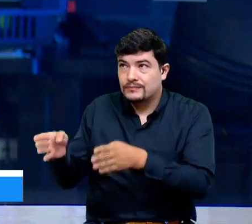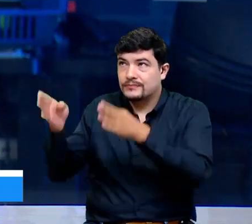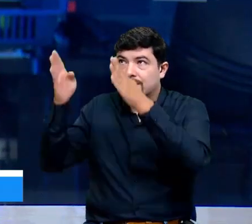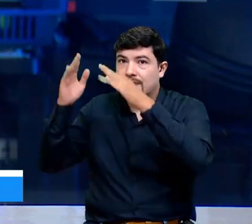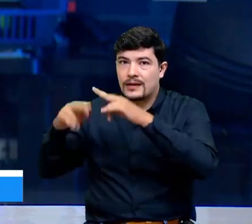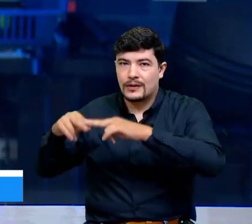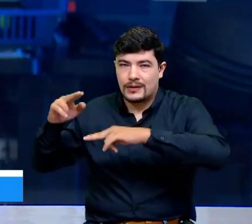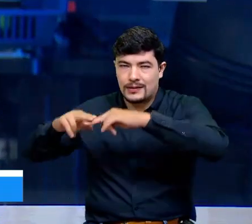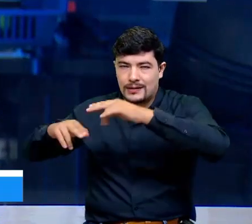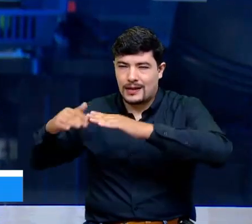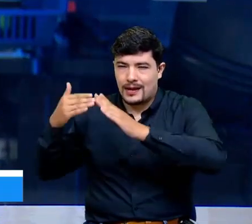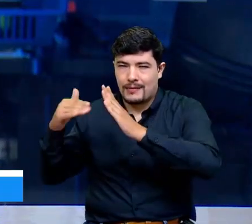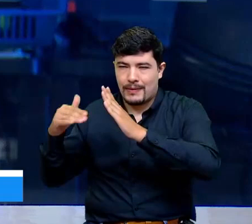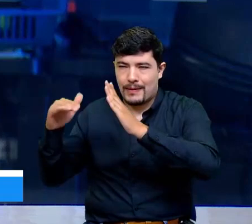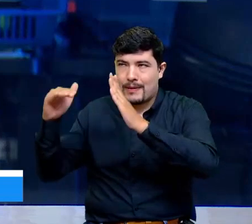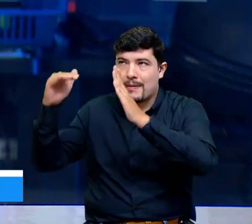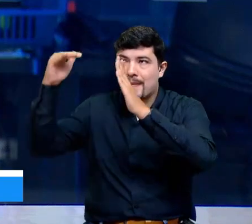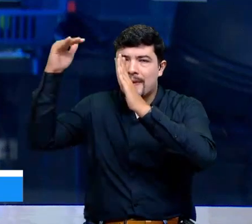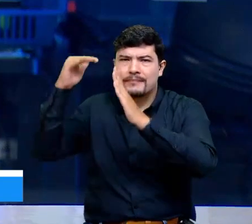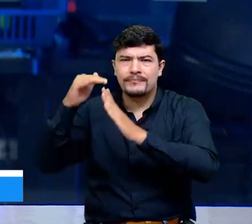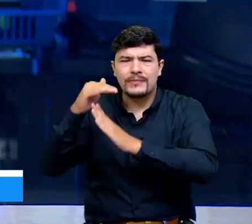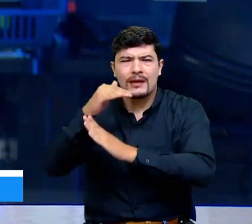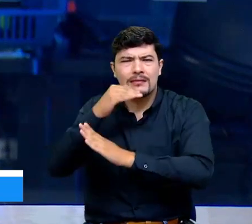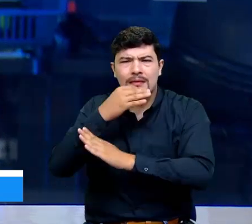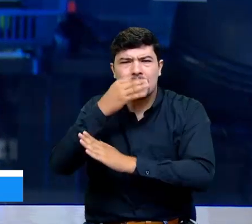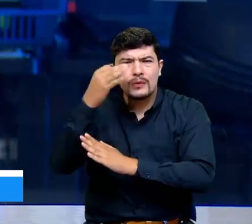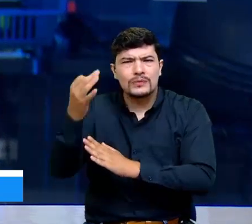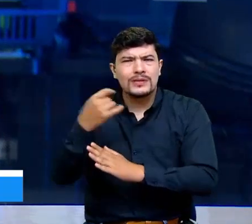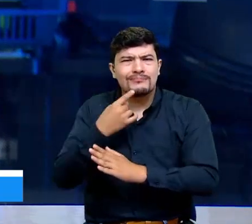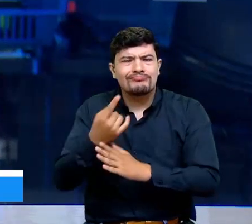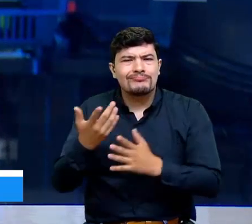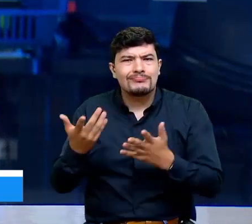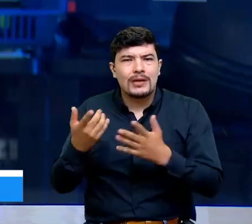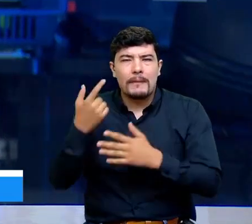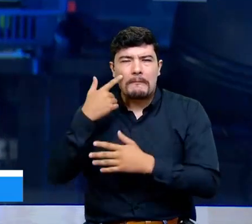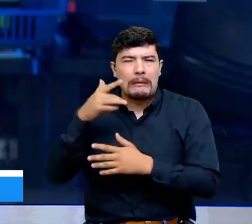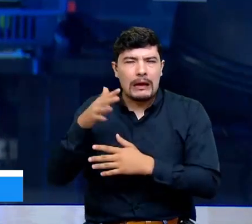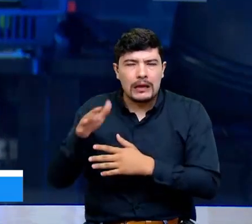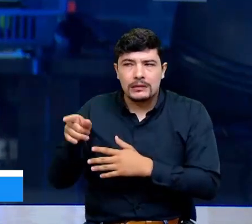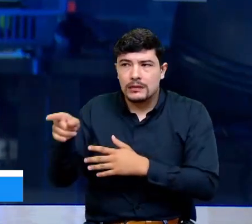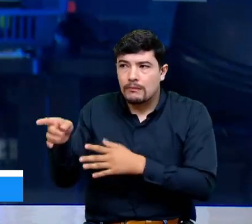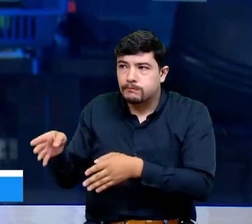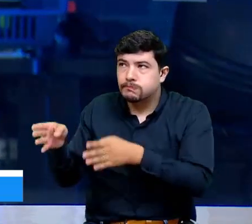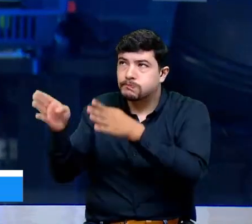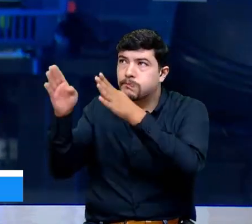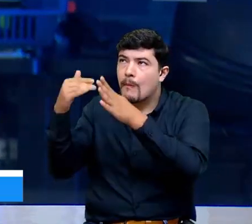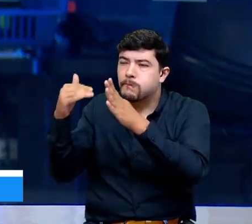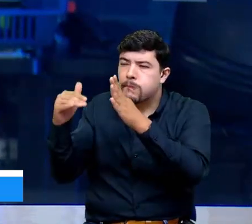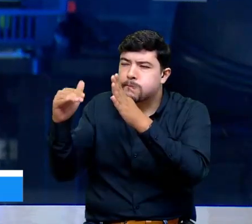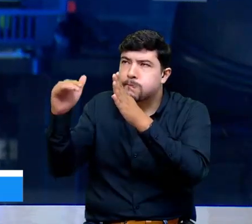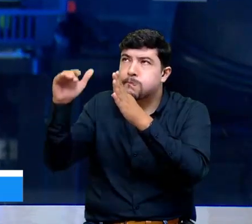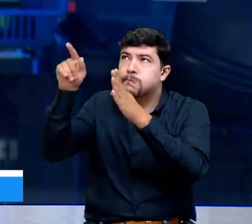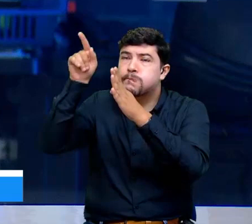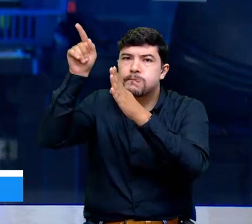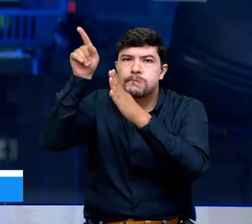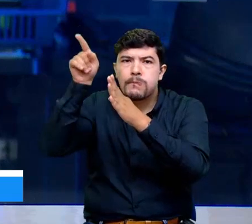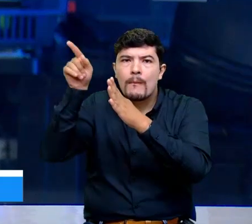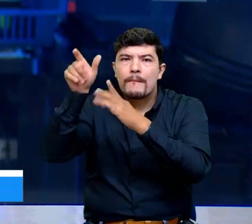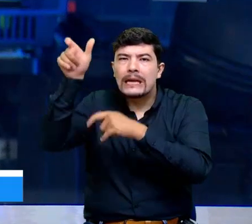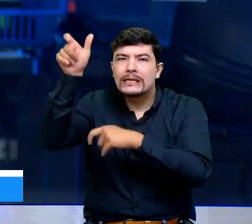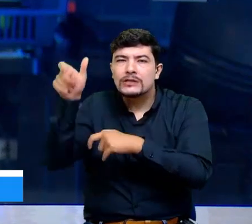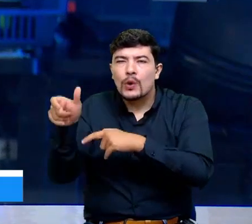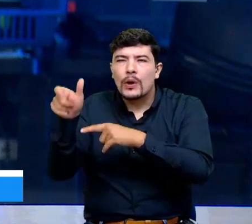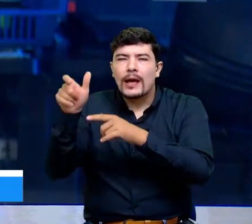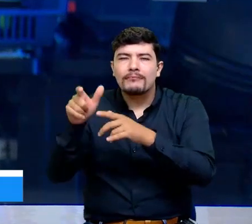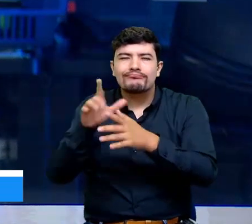metropolitana de Bucaramanga denunciaron que un perro habría muerto, al parecer, tras ser lanzado desde un balcón. Las autoridades a